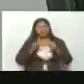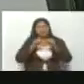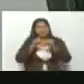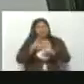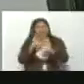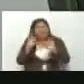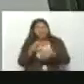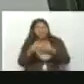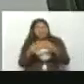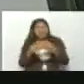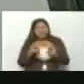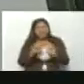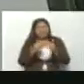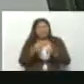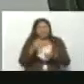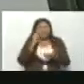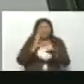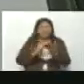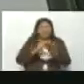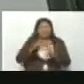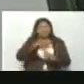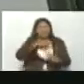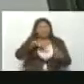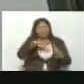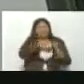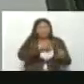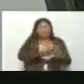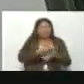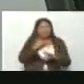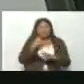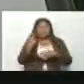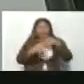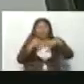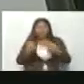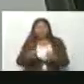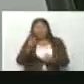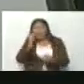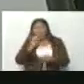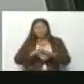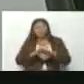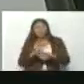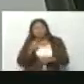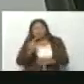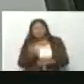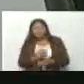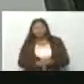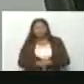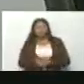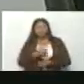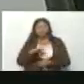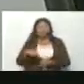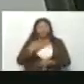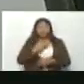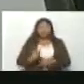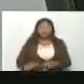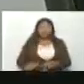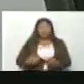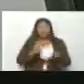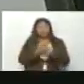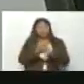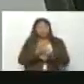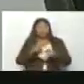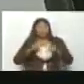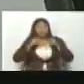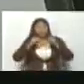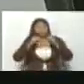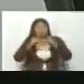donde comienza una real manipulación. Porque hoy dice que son revolucionarios. Pero cuando nuestro presidente obrero da una señal de